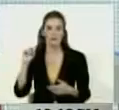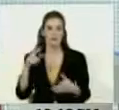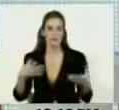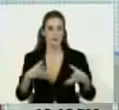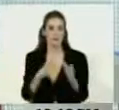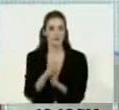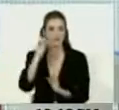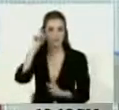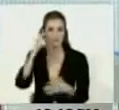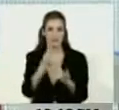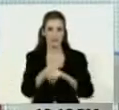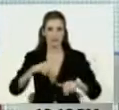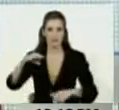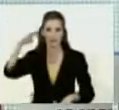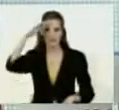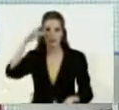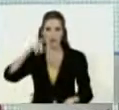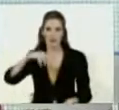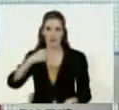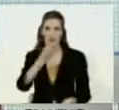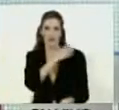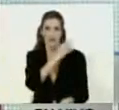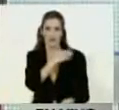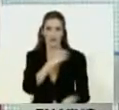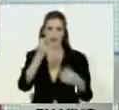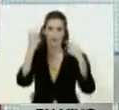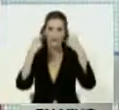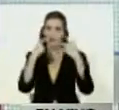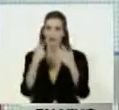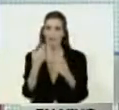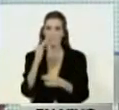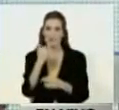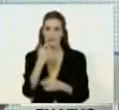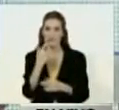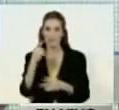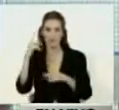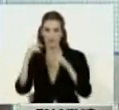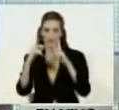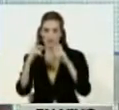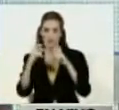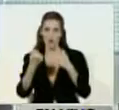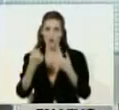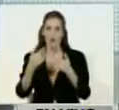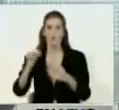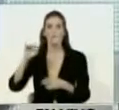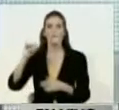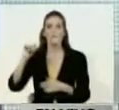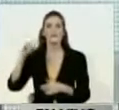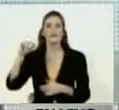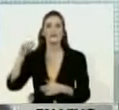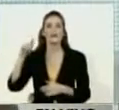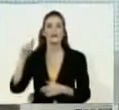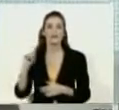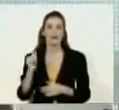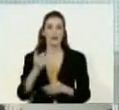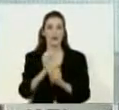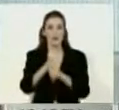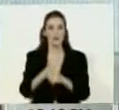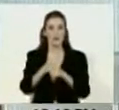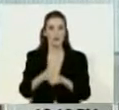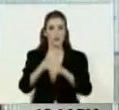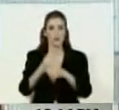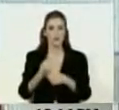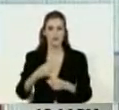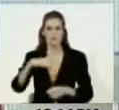Academia Militar, y justamente el comandante tenía, nos cuentan ellos, una foto de Maisanta en la que sale con el caballo, y cuando ellos se ponían